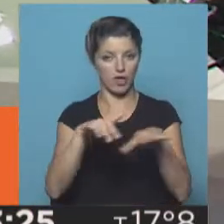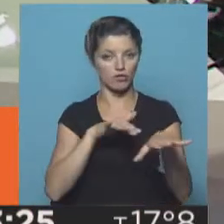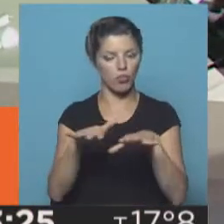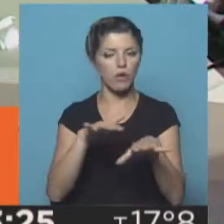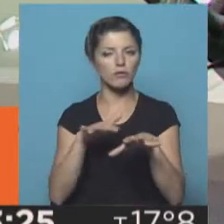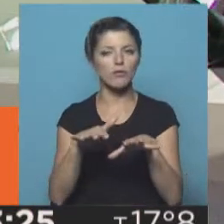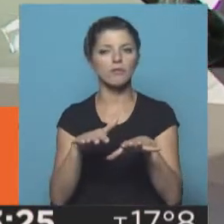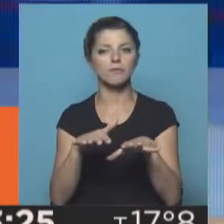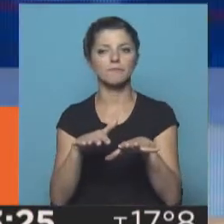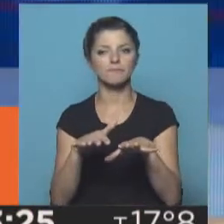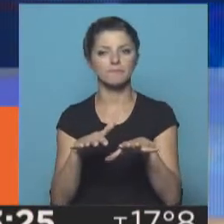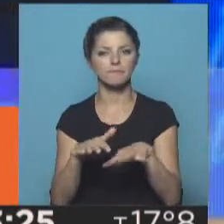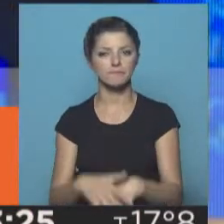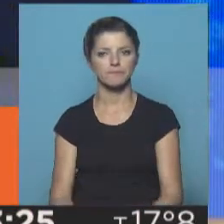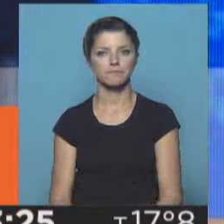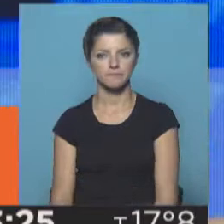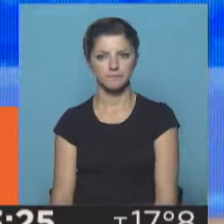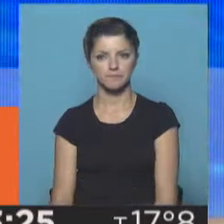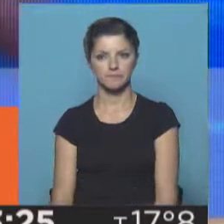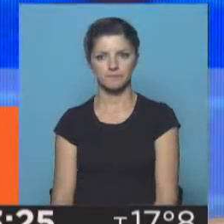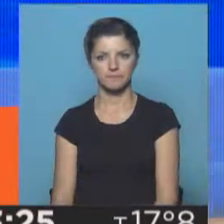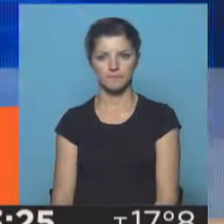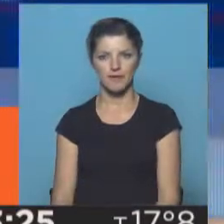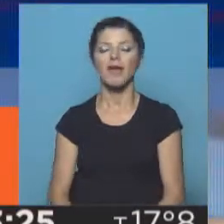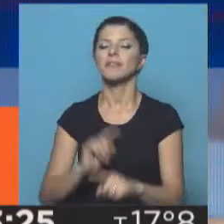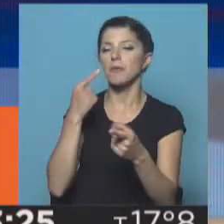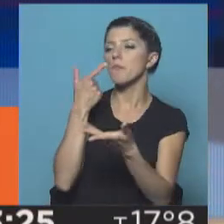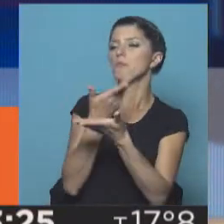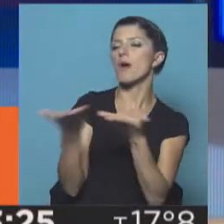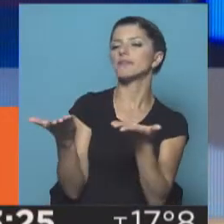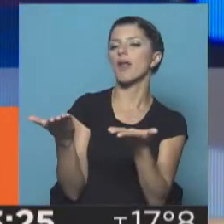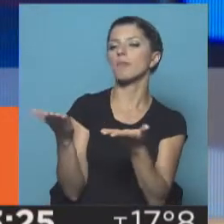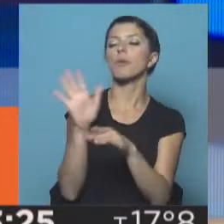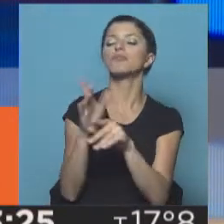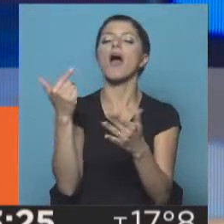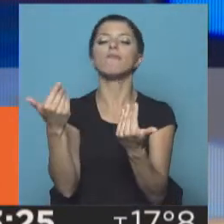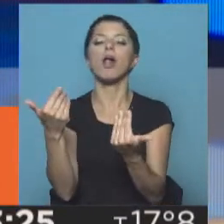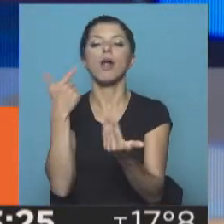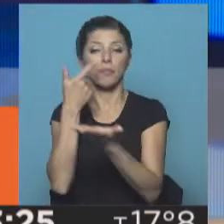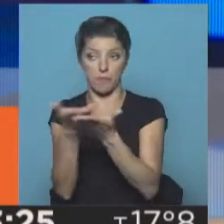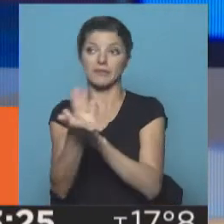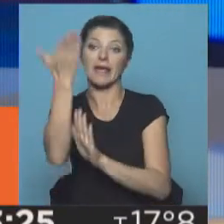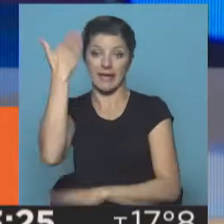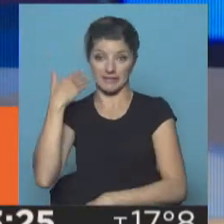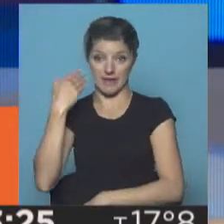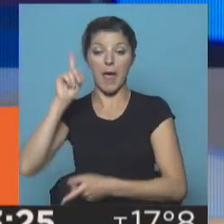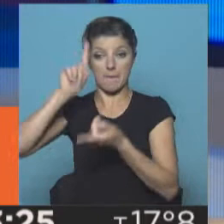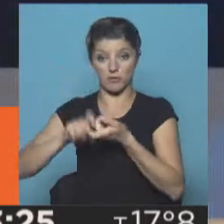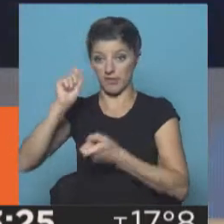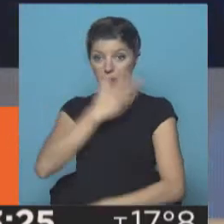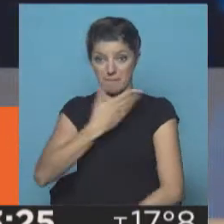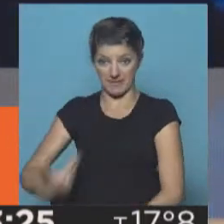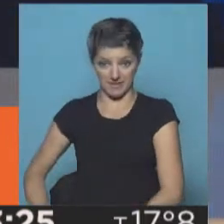esta situación, es que también la pone a ella en una situación de demostrar que ella fue primera dama, pero